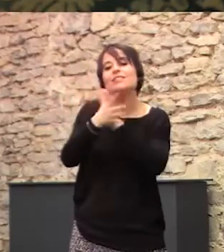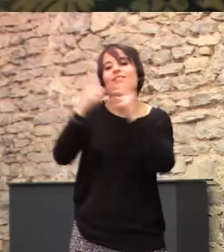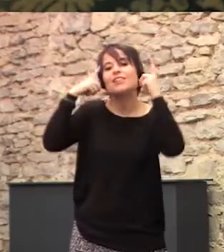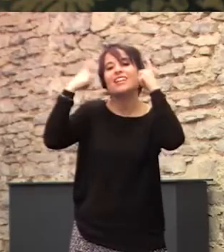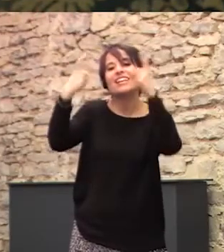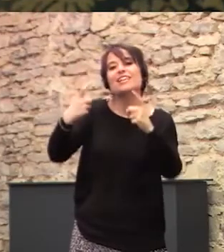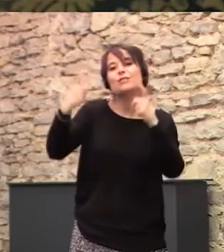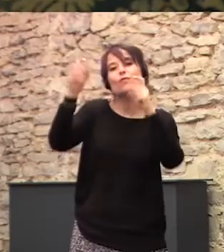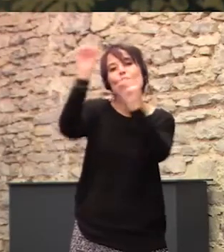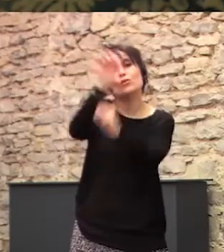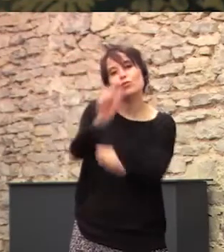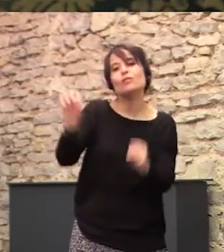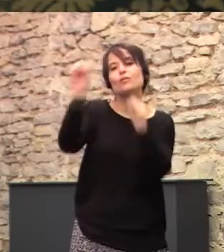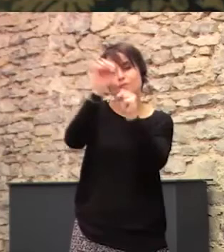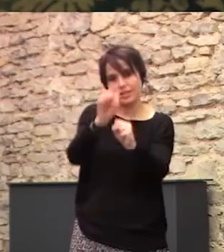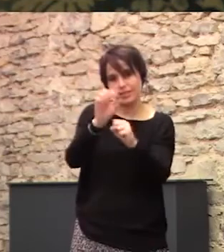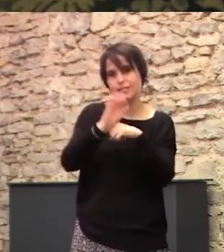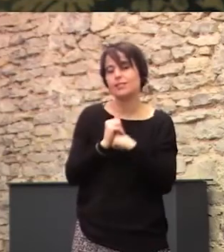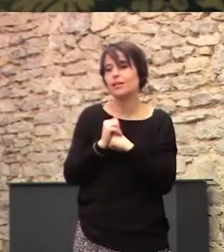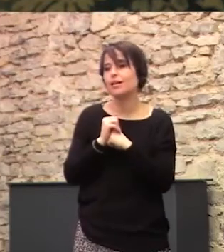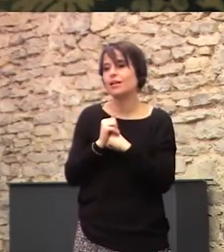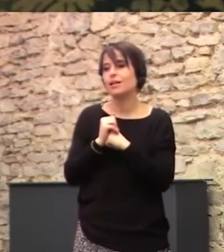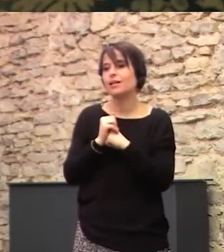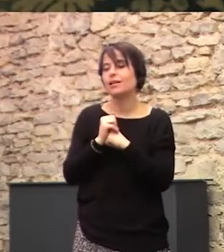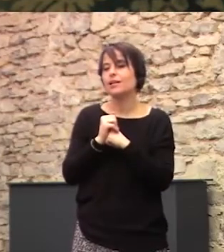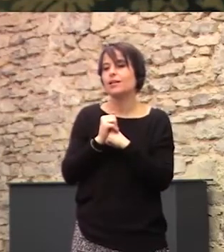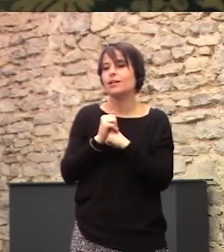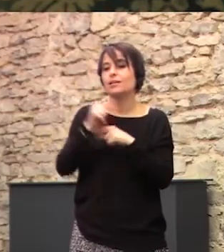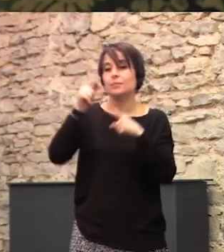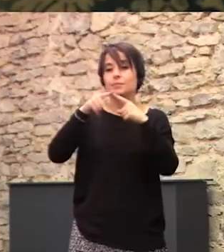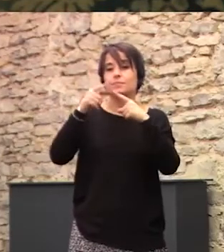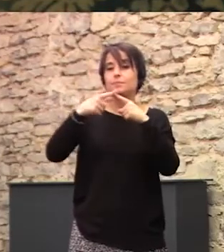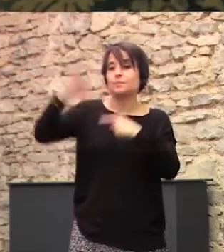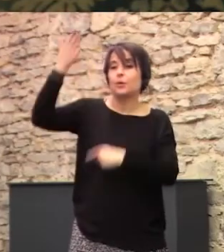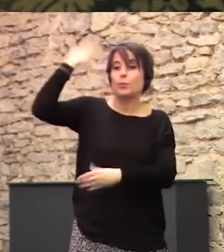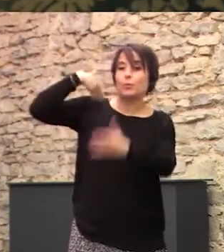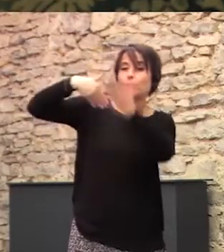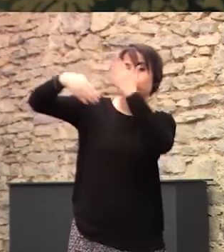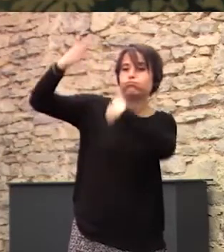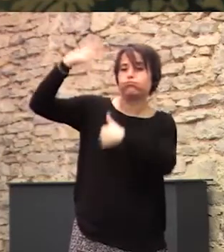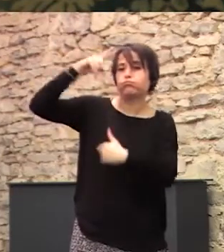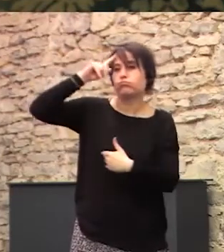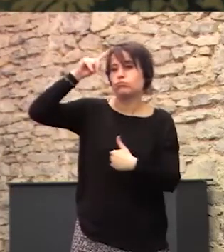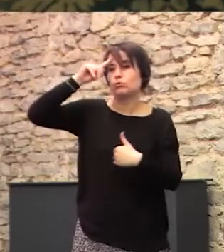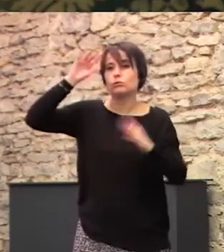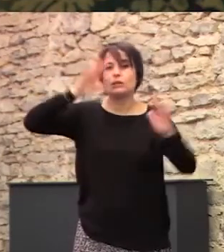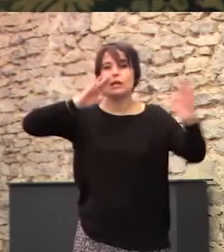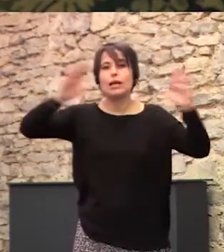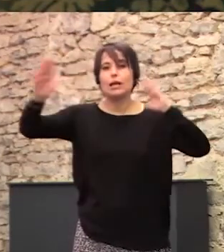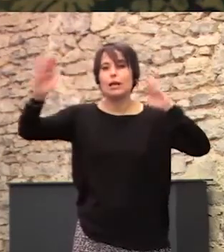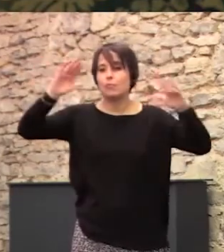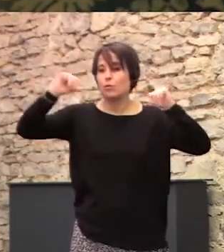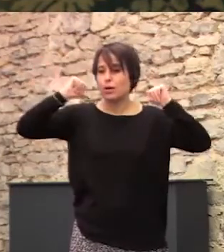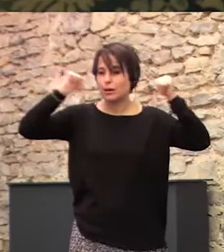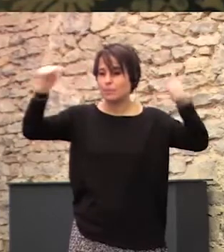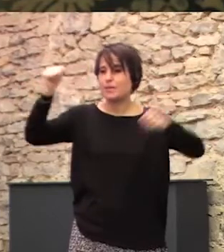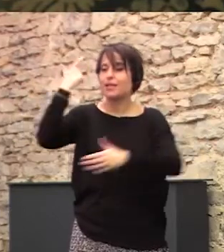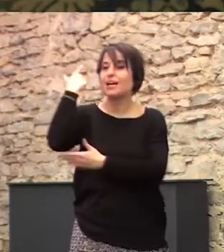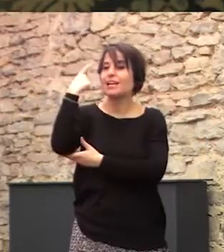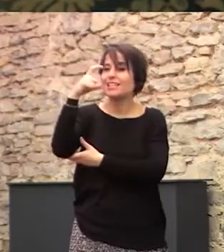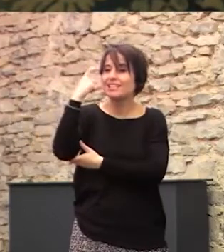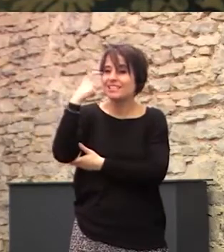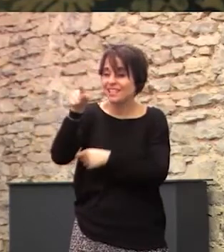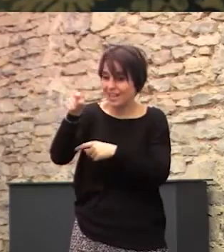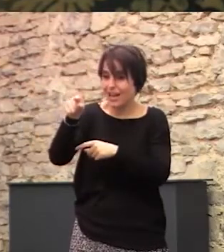defensa, efectivamente, que se estableció en la época de inicios del Islam, cuando los